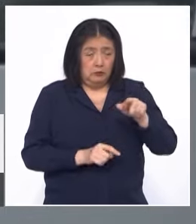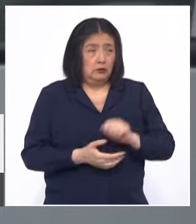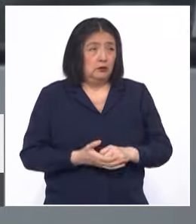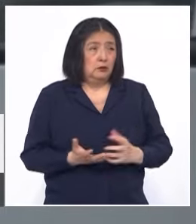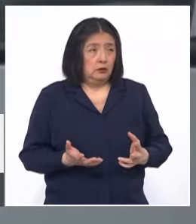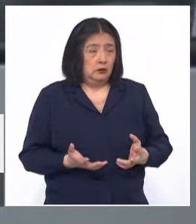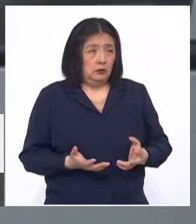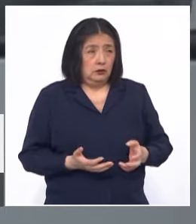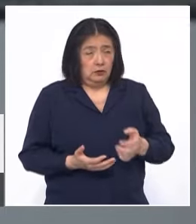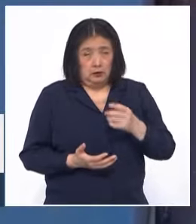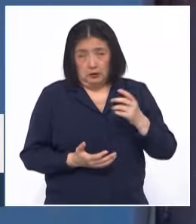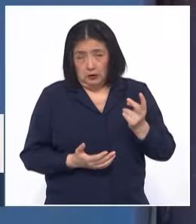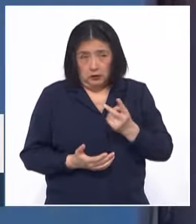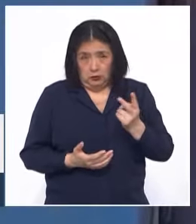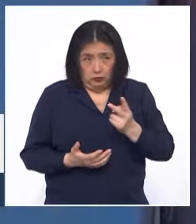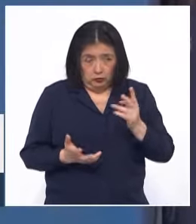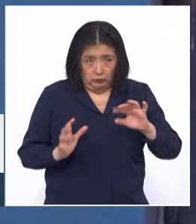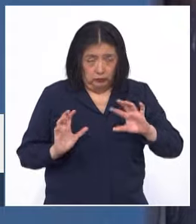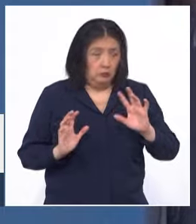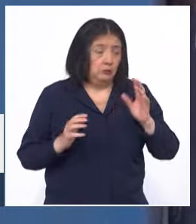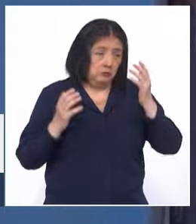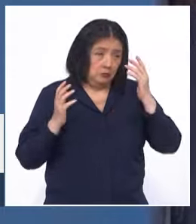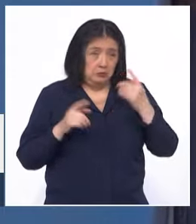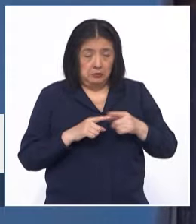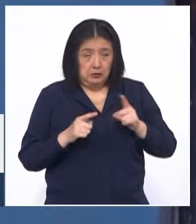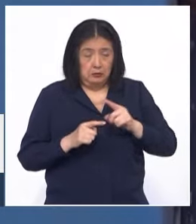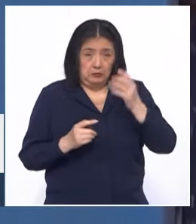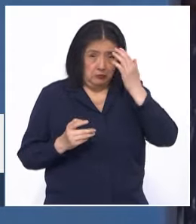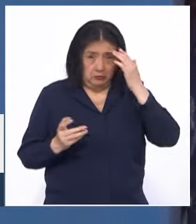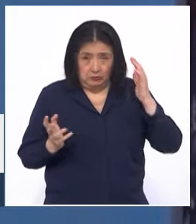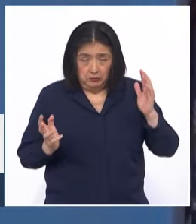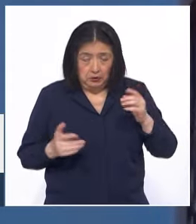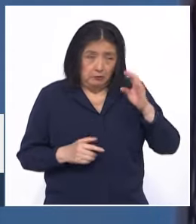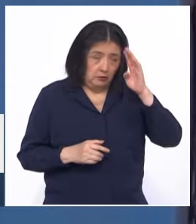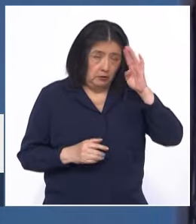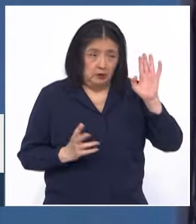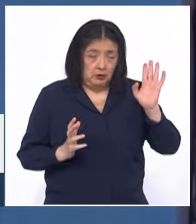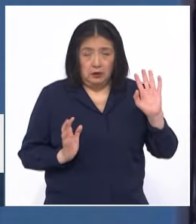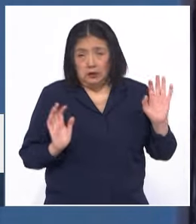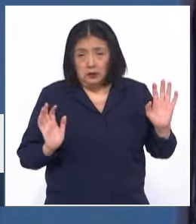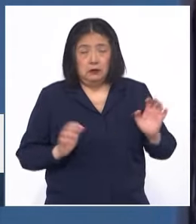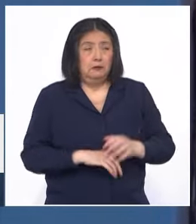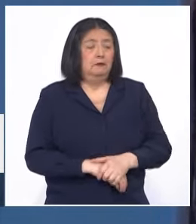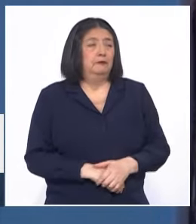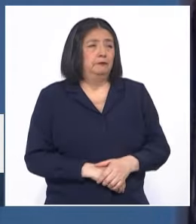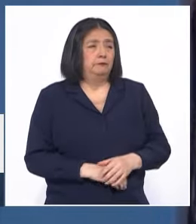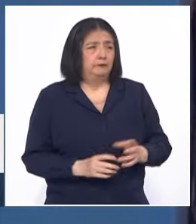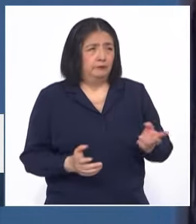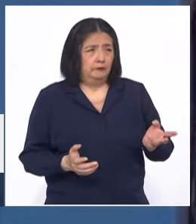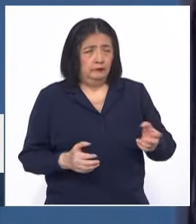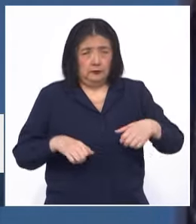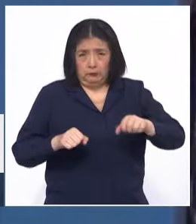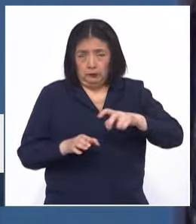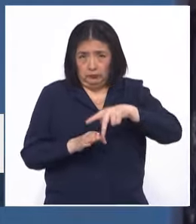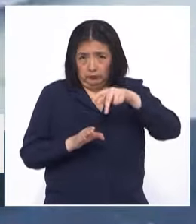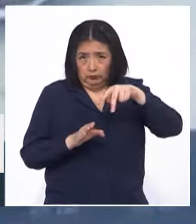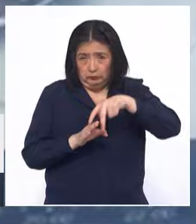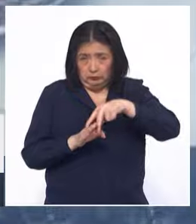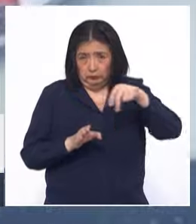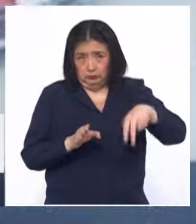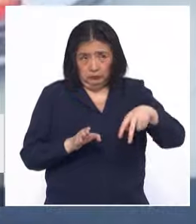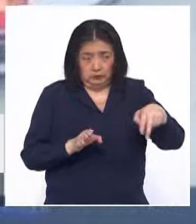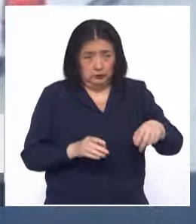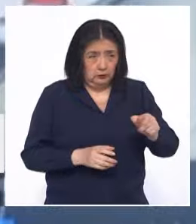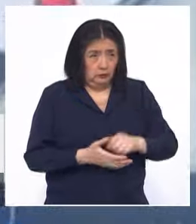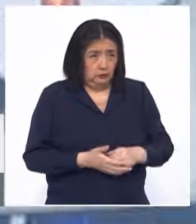contextura de estos delincuentes sin embargo aún no hay identificación de la Policía Nacional eh bajaron De esta unidad vehicular